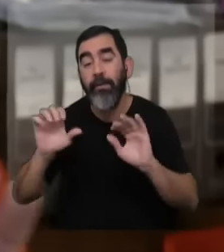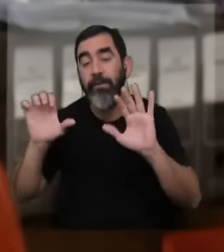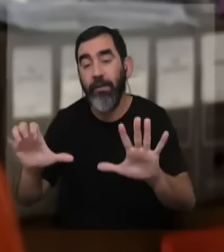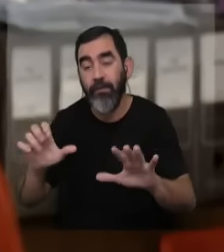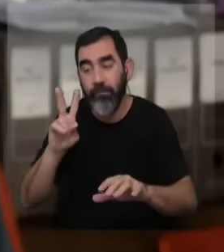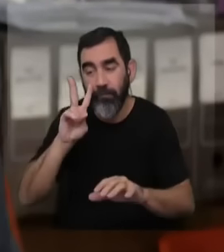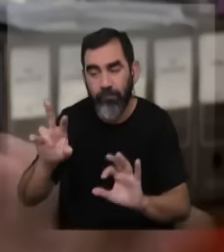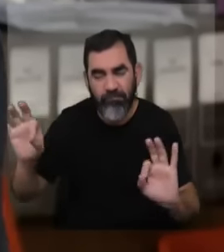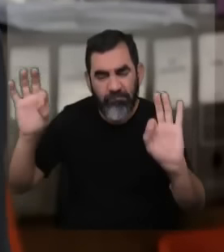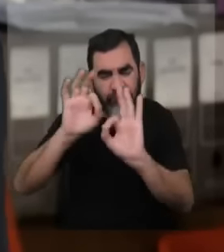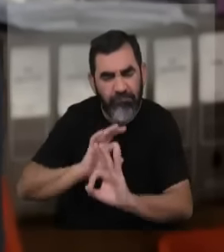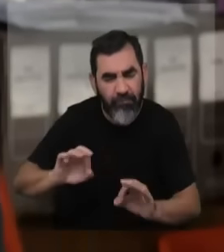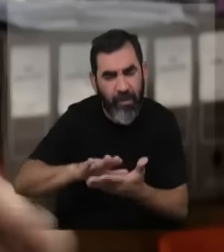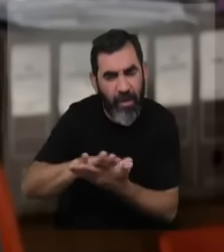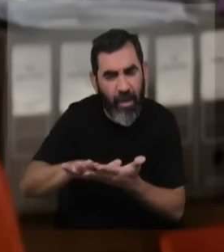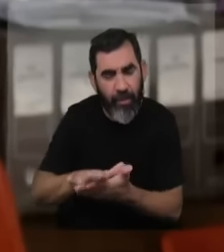se ve prácticamente